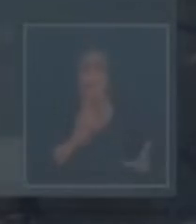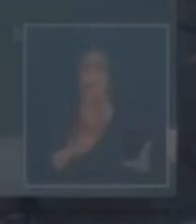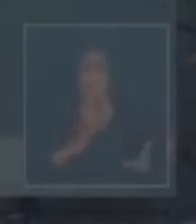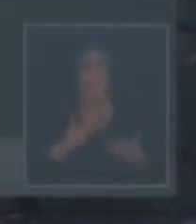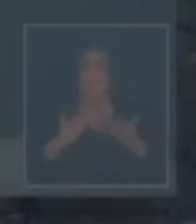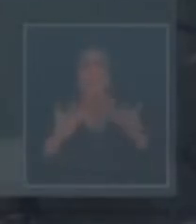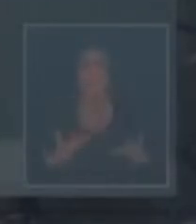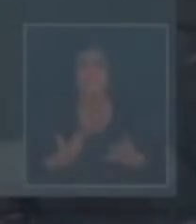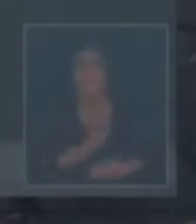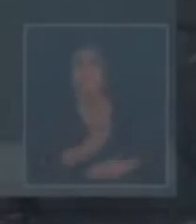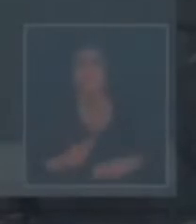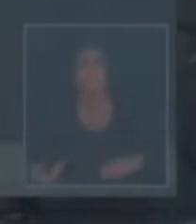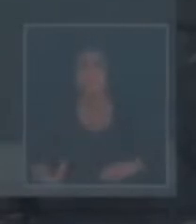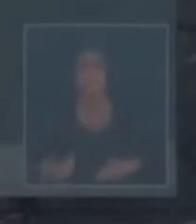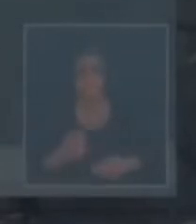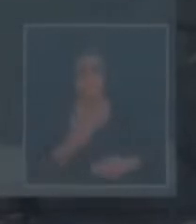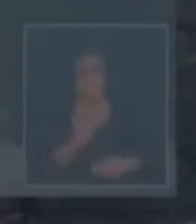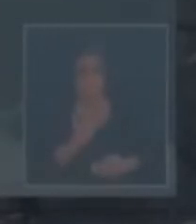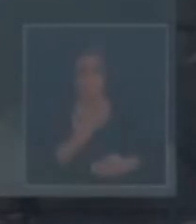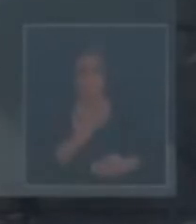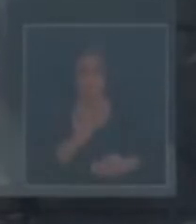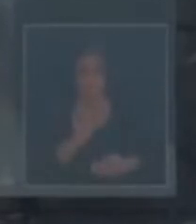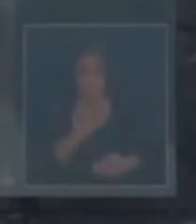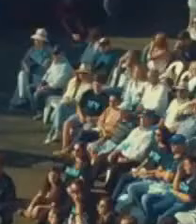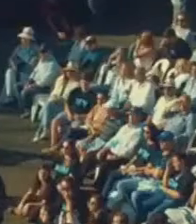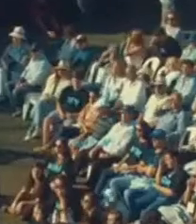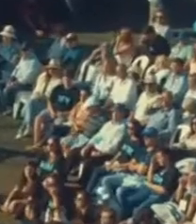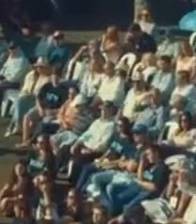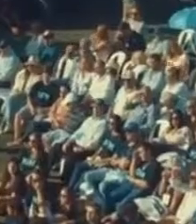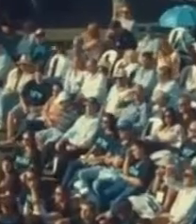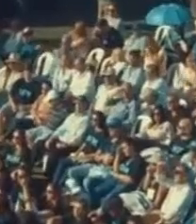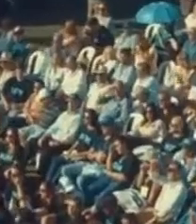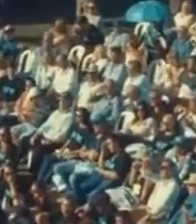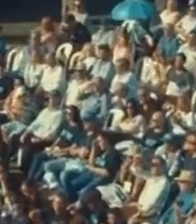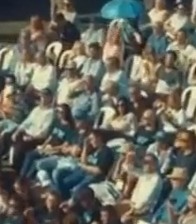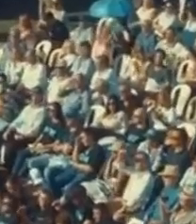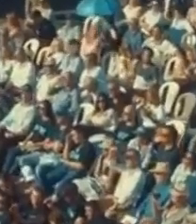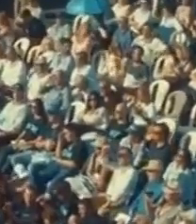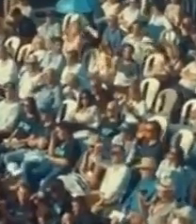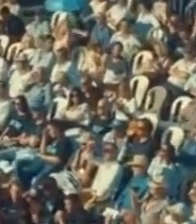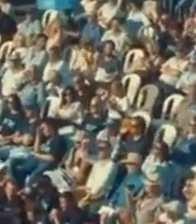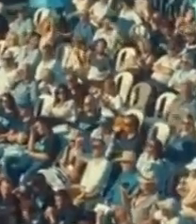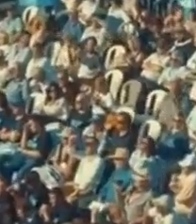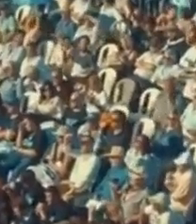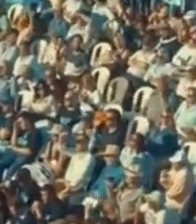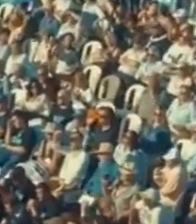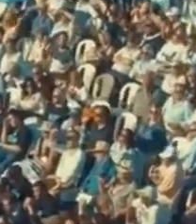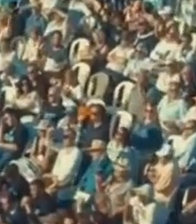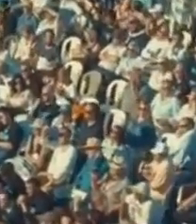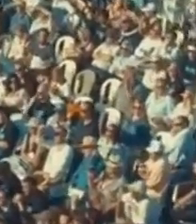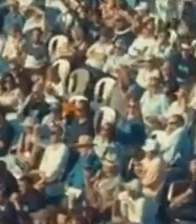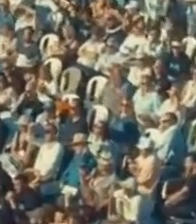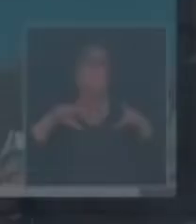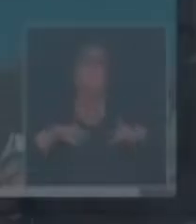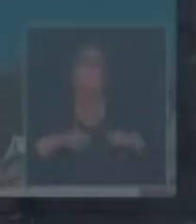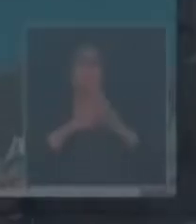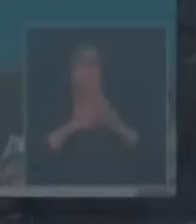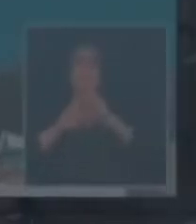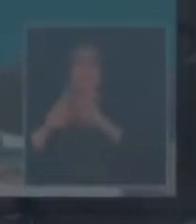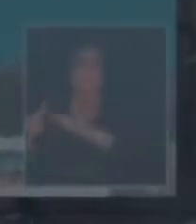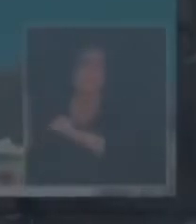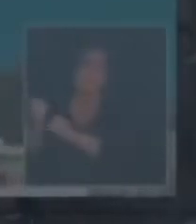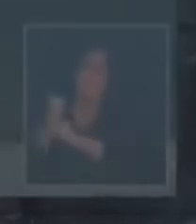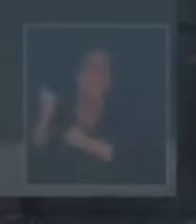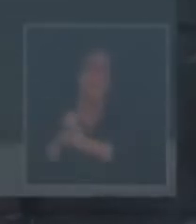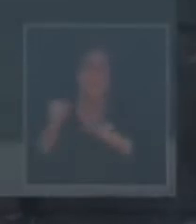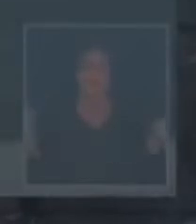Quiero ser un presidente que tenga una política agresiva del comercio exterior. Quiero embajadores que changuen, que